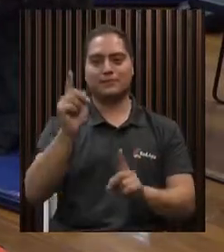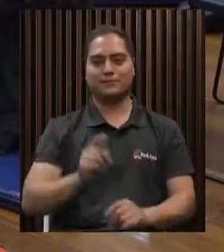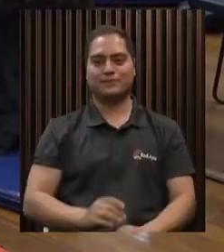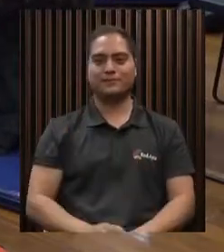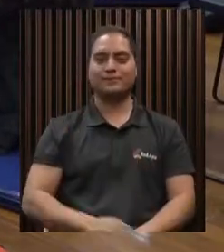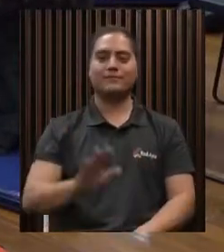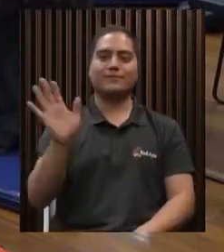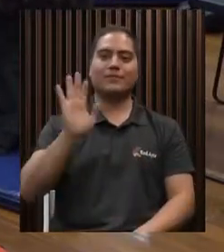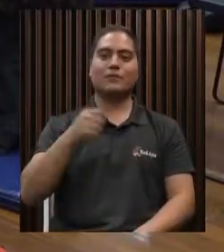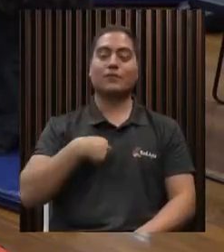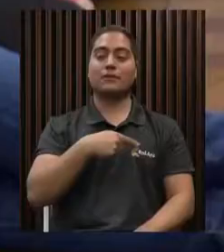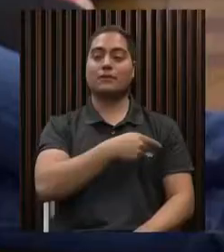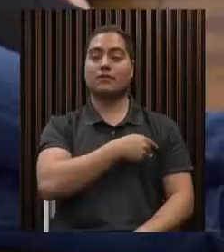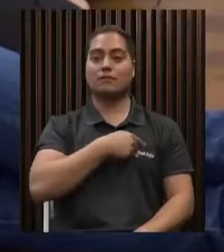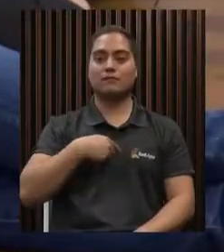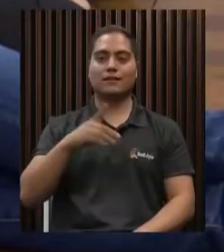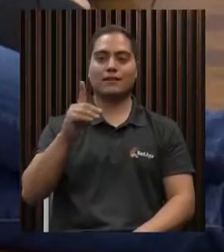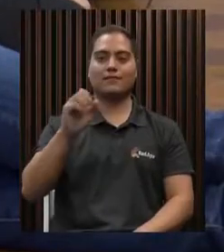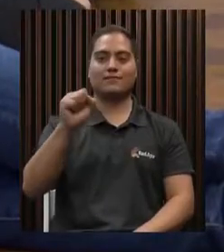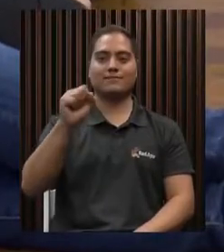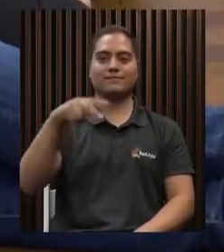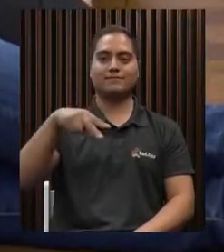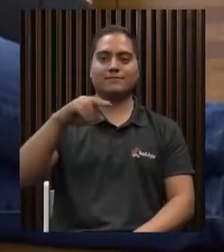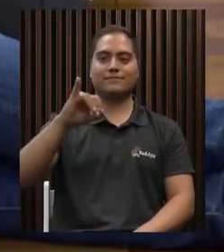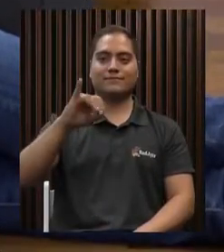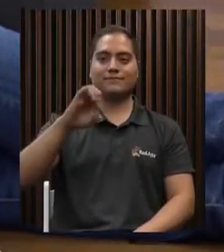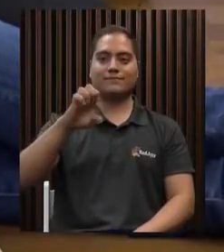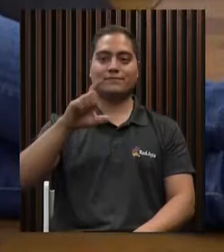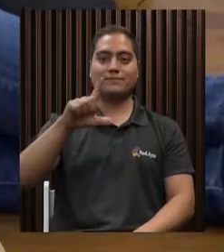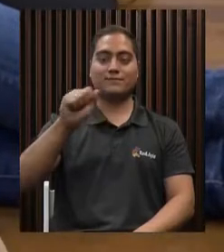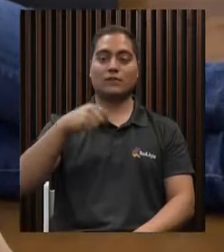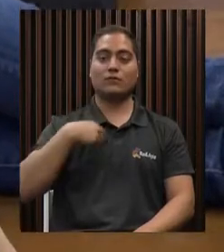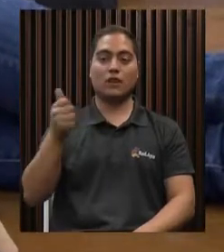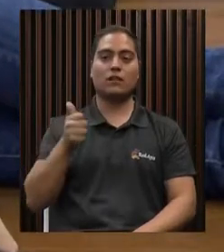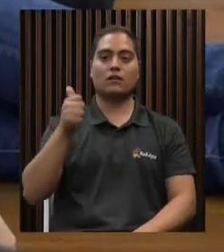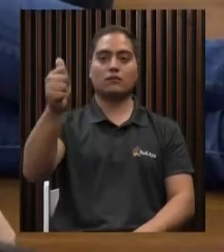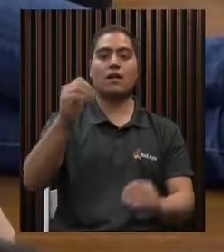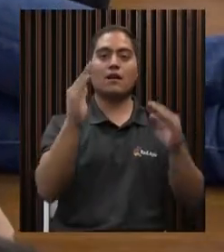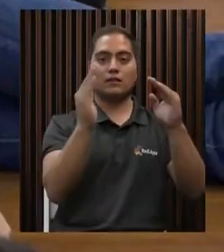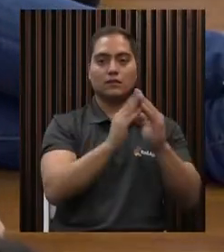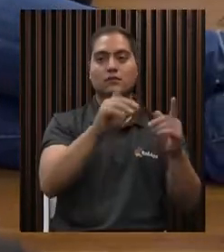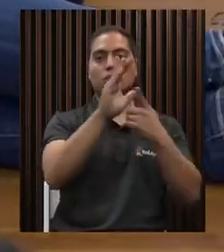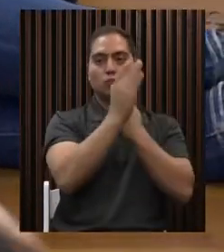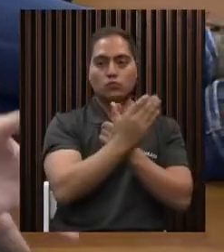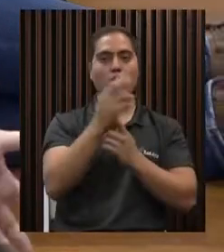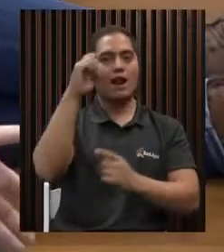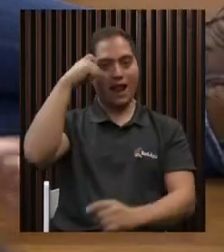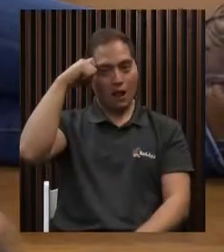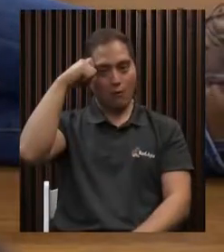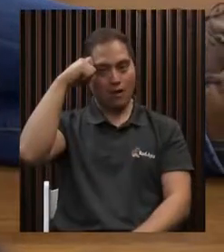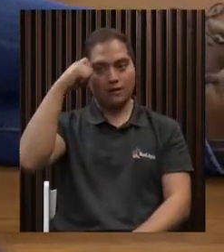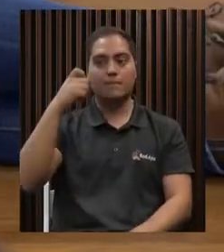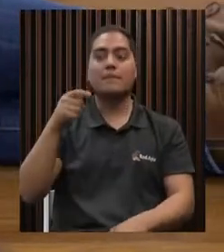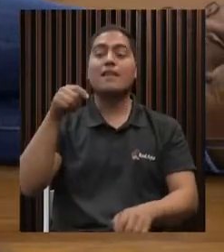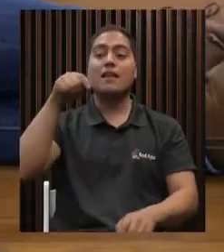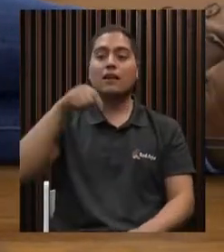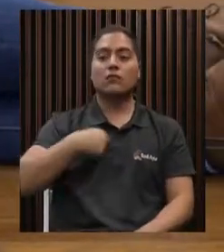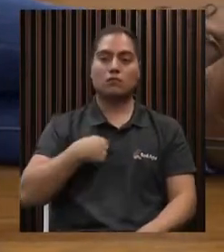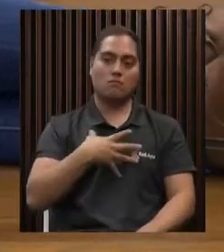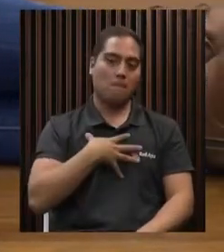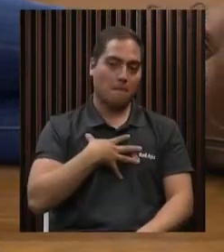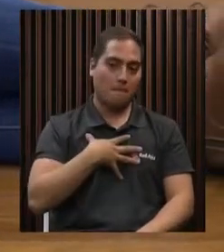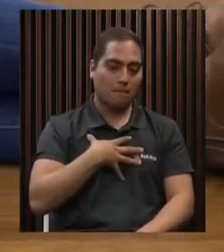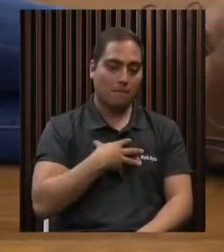Hola, mi nombre es Daniela. Soy directora de la Casa de la Cultura de Rancagua, madre de un niño con